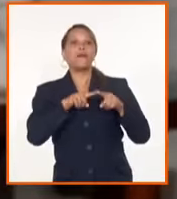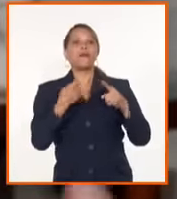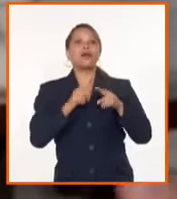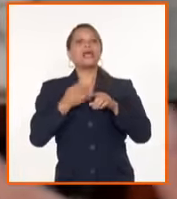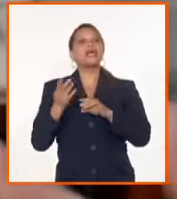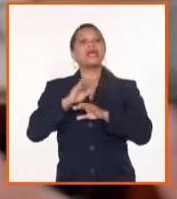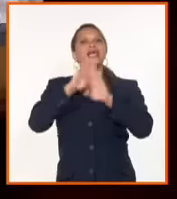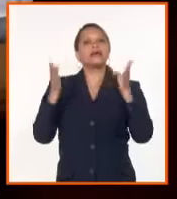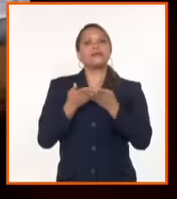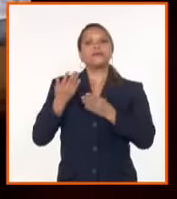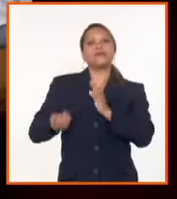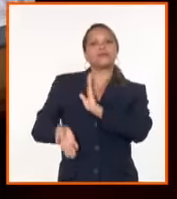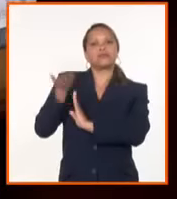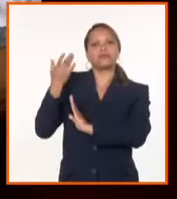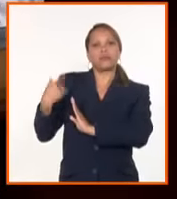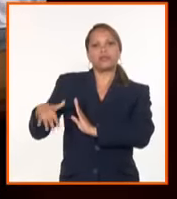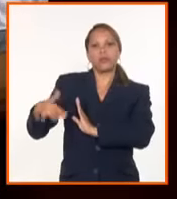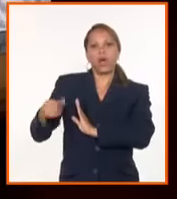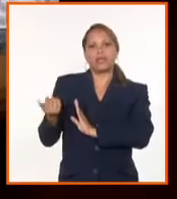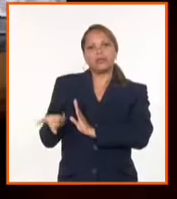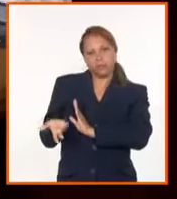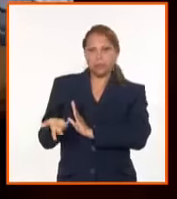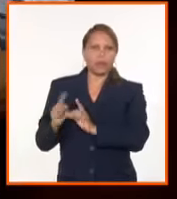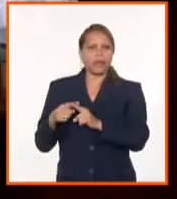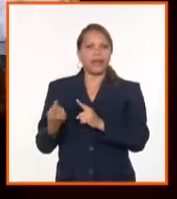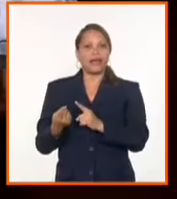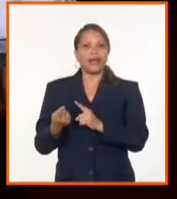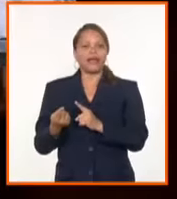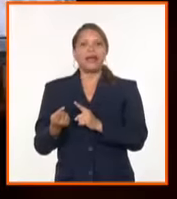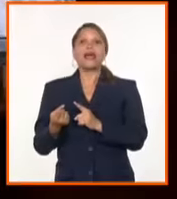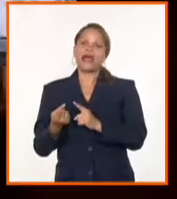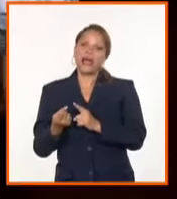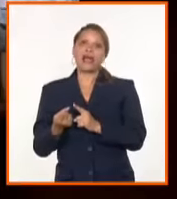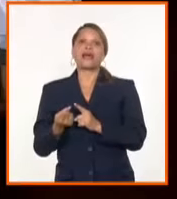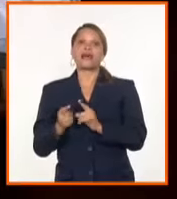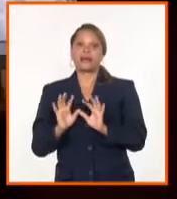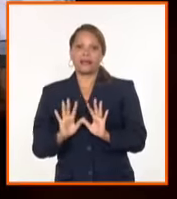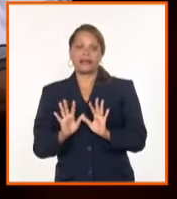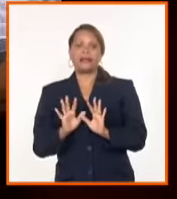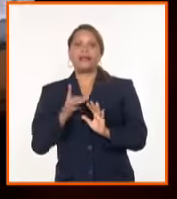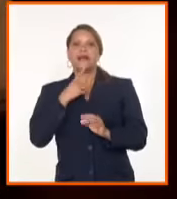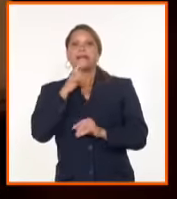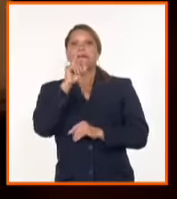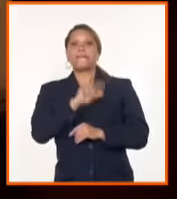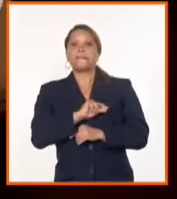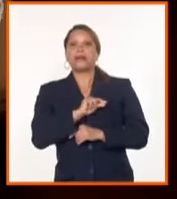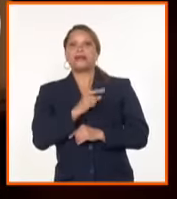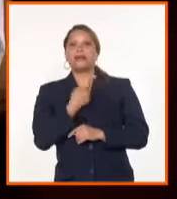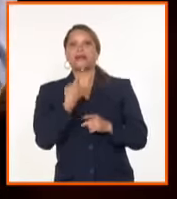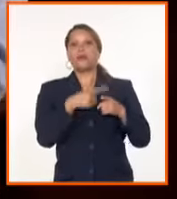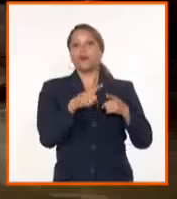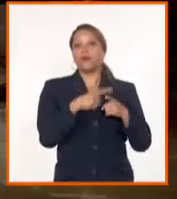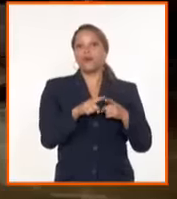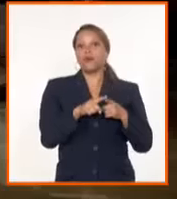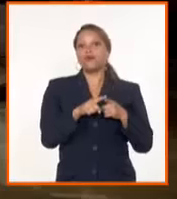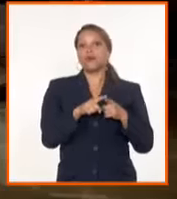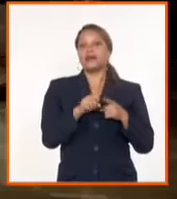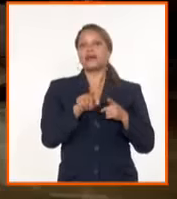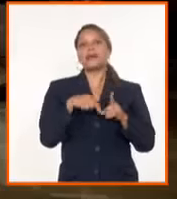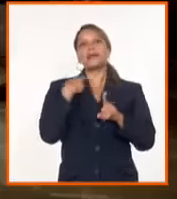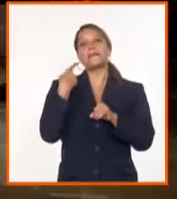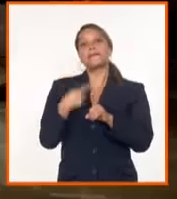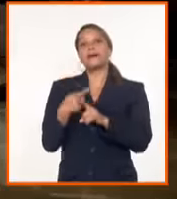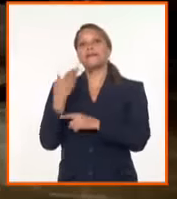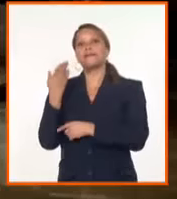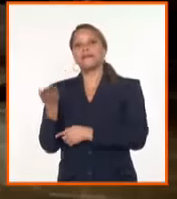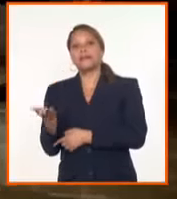no han aplicado ordenamiento? Porque sencillamente hubo menos opciones de oferta que exigencias de demanda